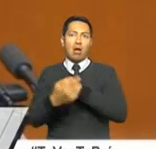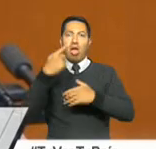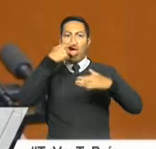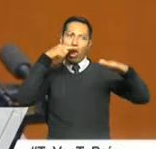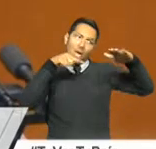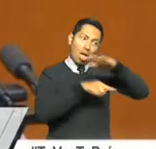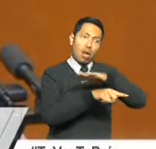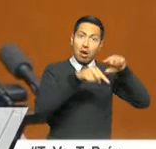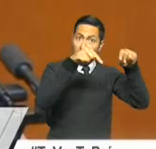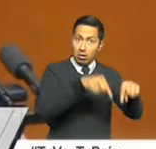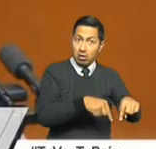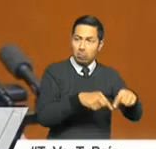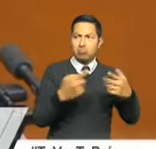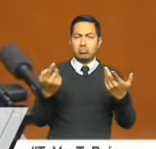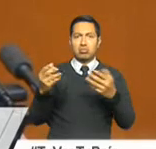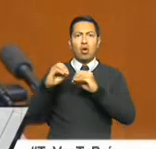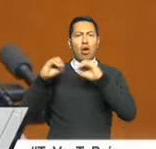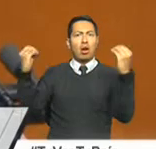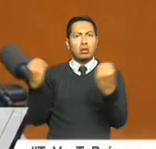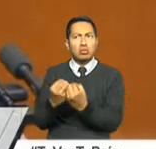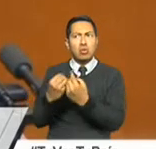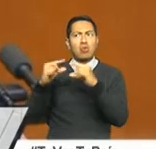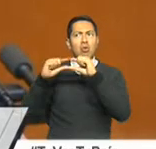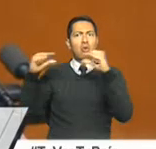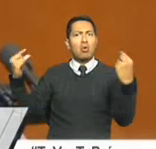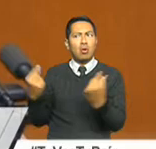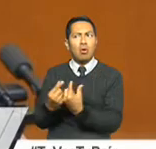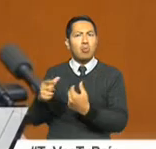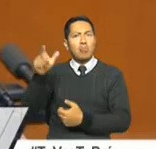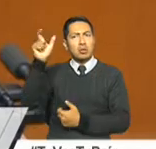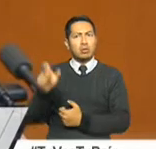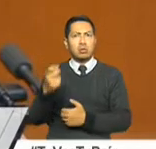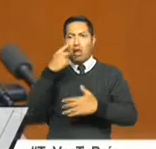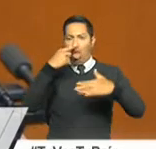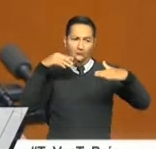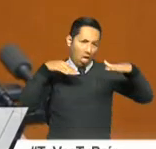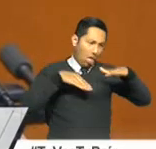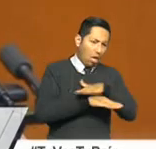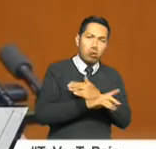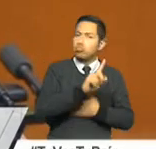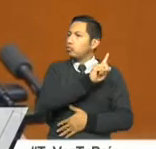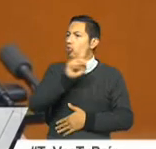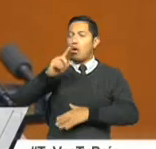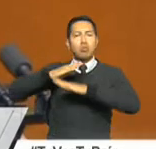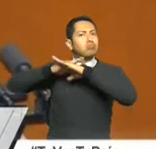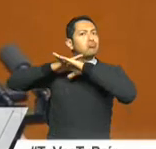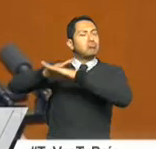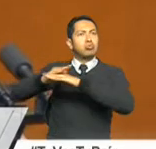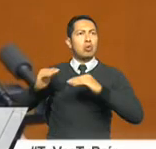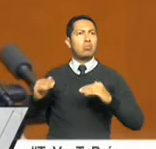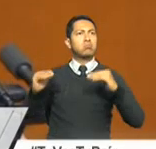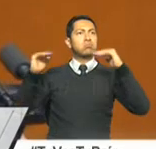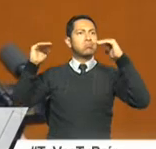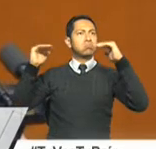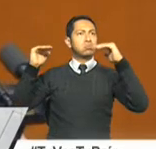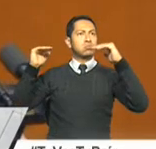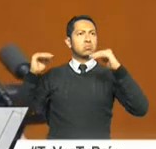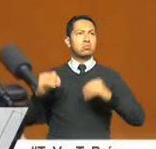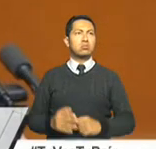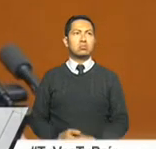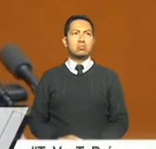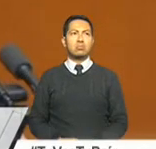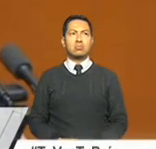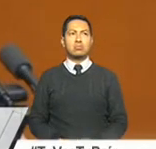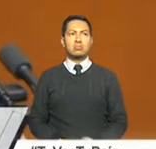cualquier persona, organización o partido separe cualquier parte del territorio chino en cualquier momento y por cualquier medio.